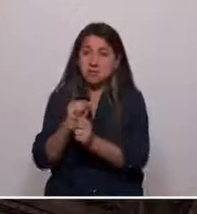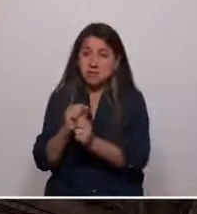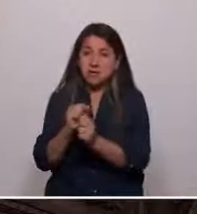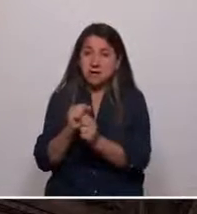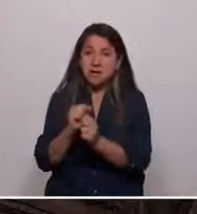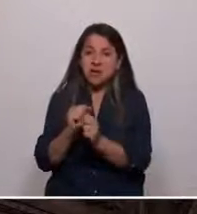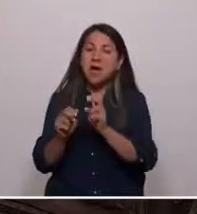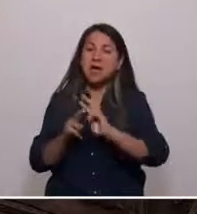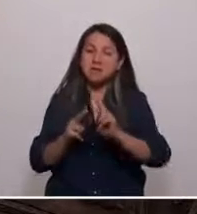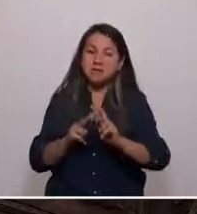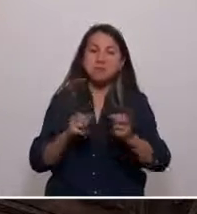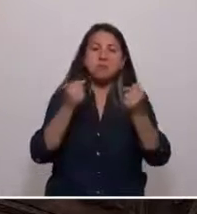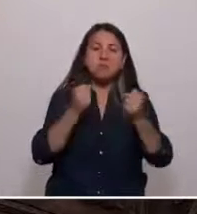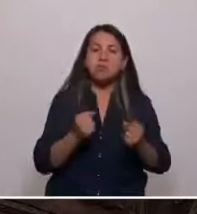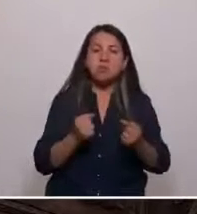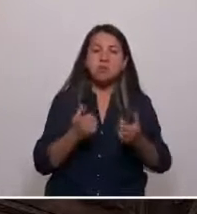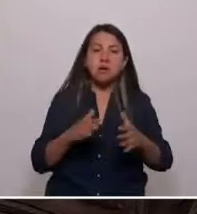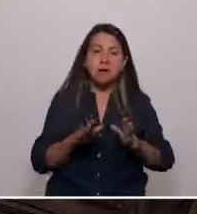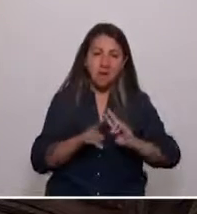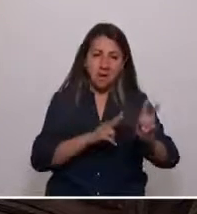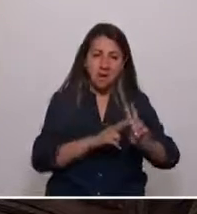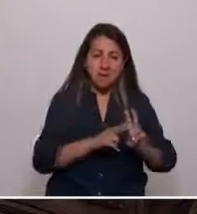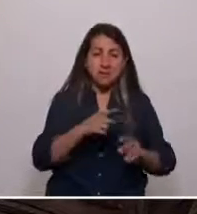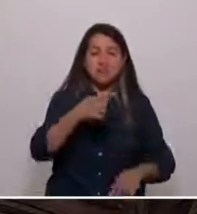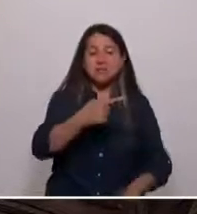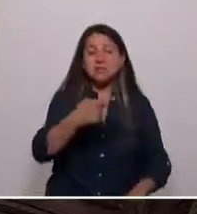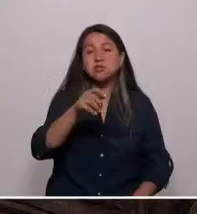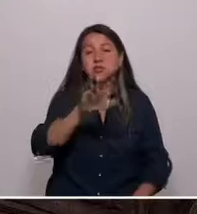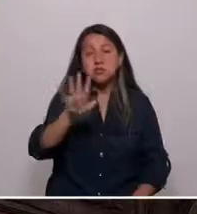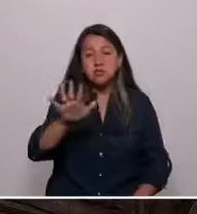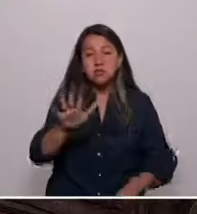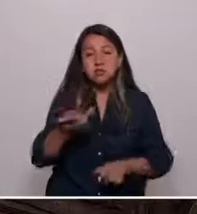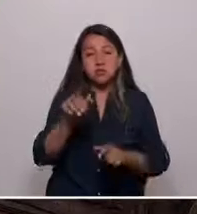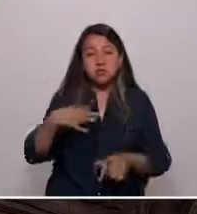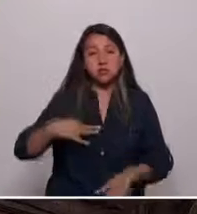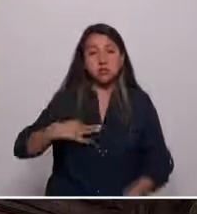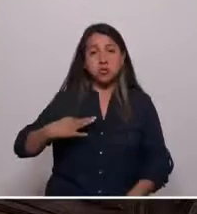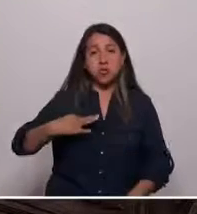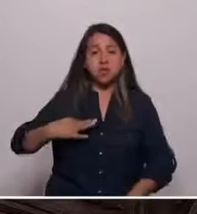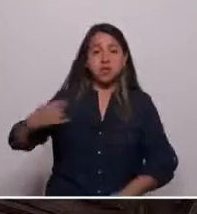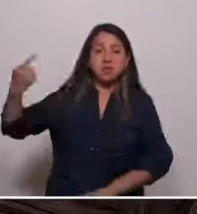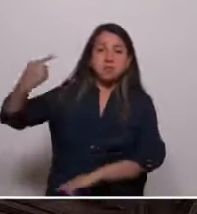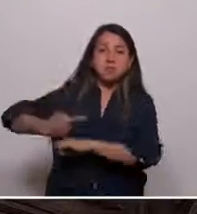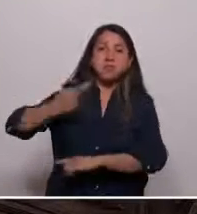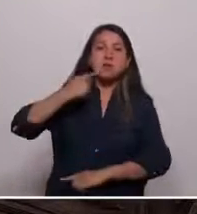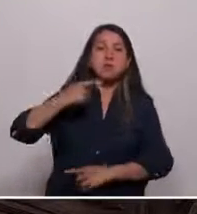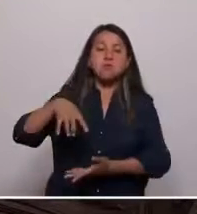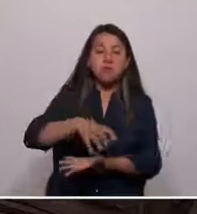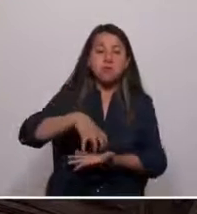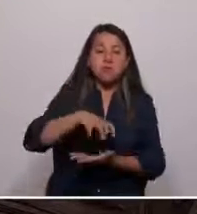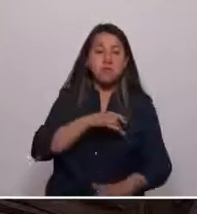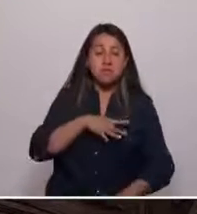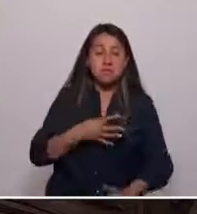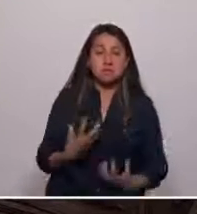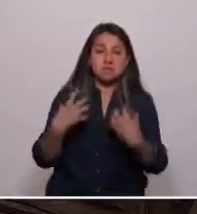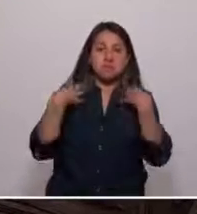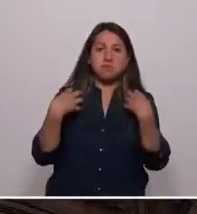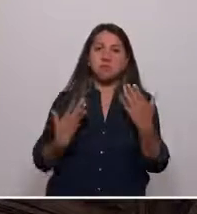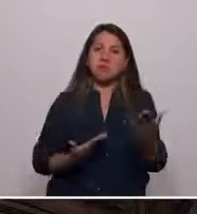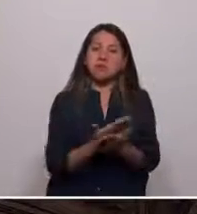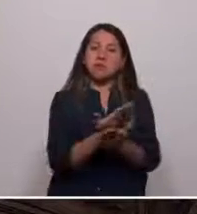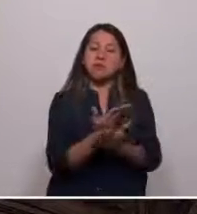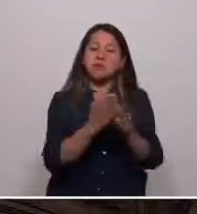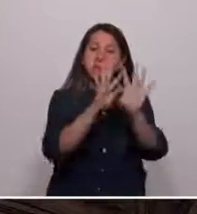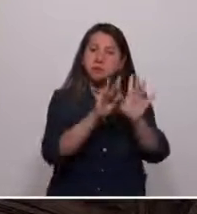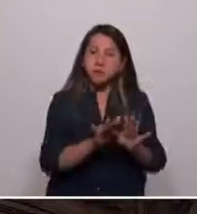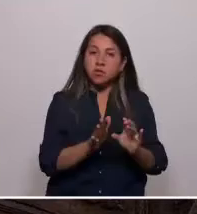posible lo hace cualquiera. Somos 155 ciudadanos mandatados por el pueblo de Chile para hacer una propuesta de